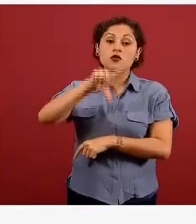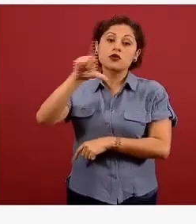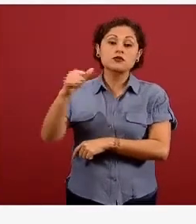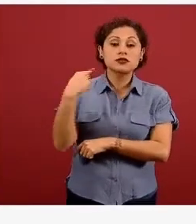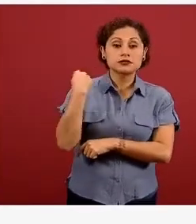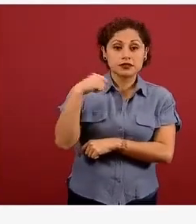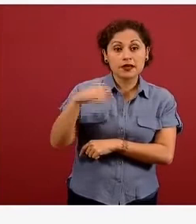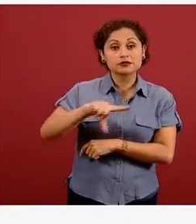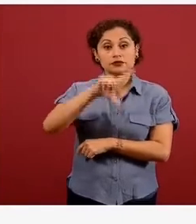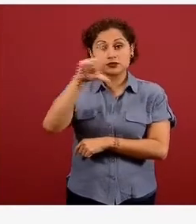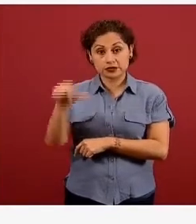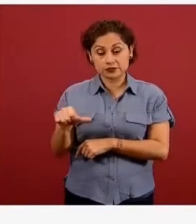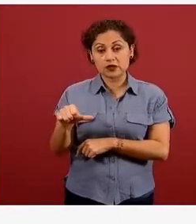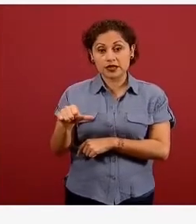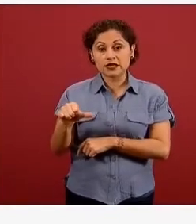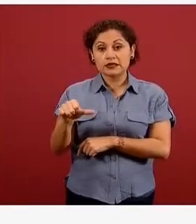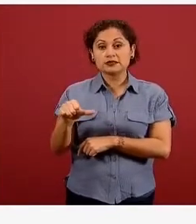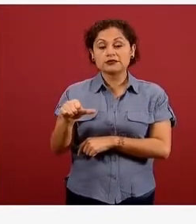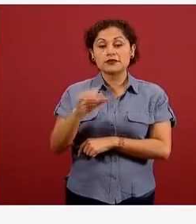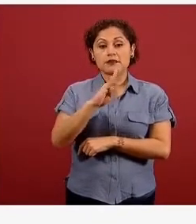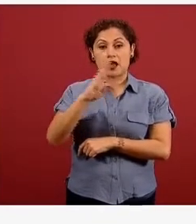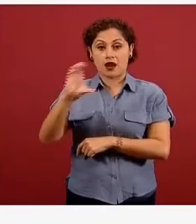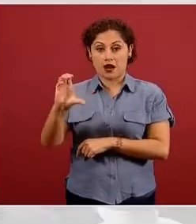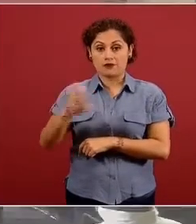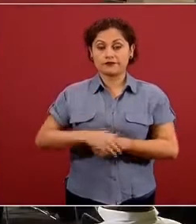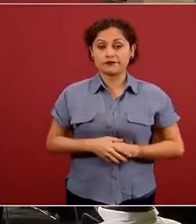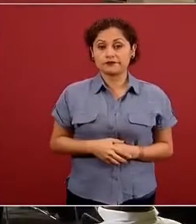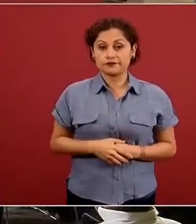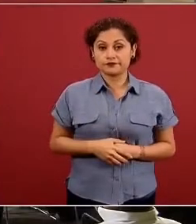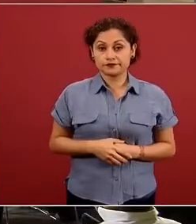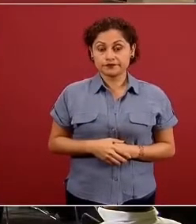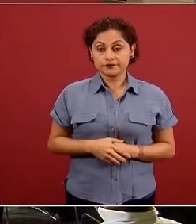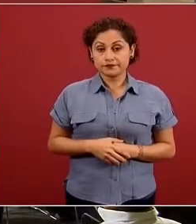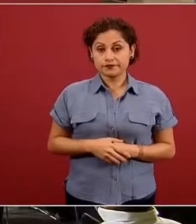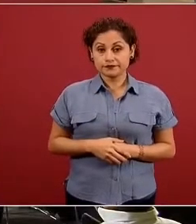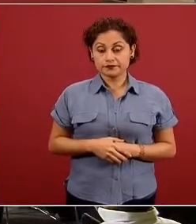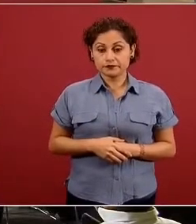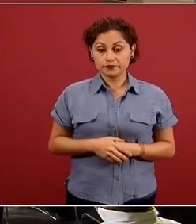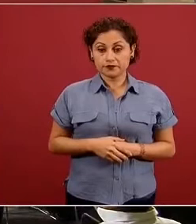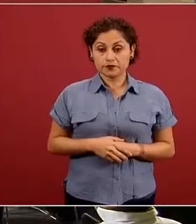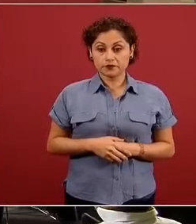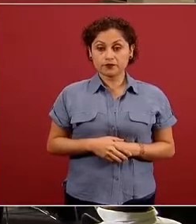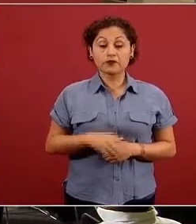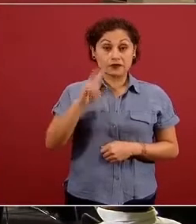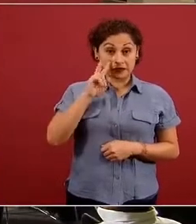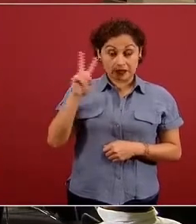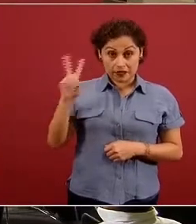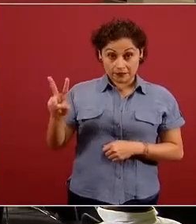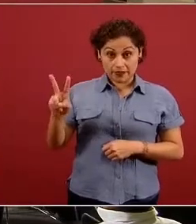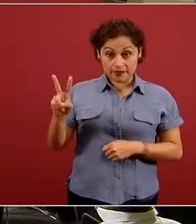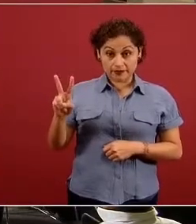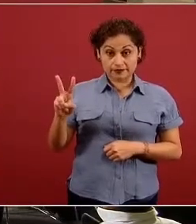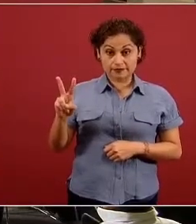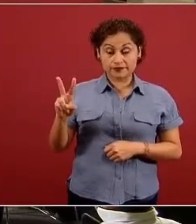y después está el estado de Baja California. La siguiente. Cuando vemos la